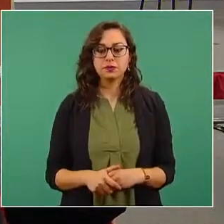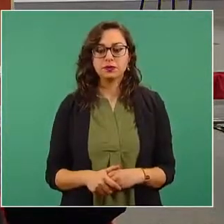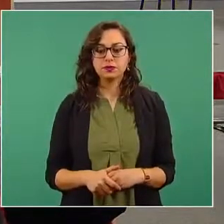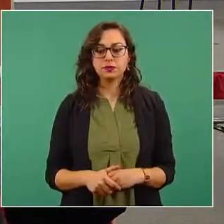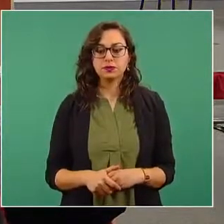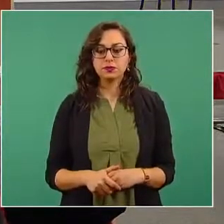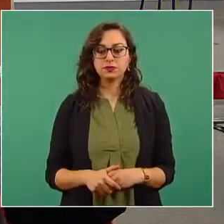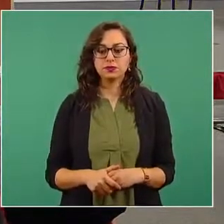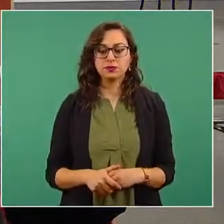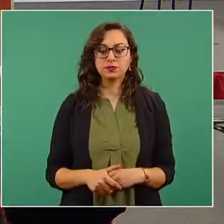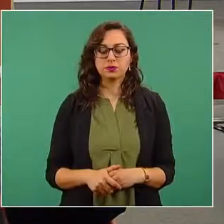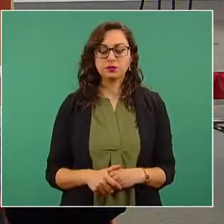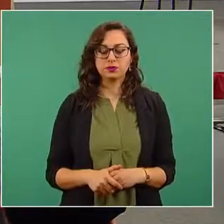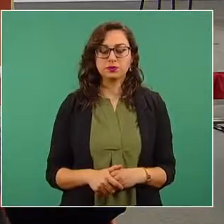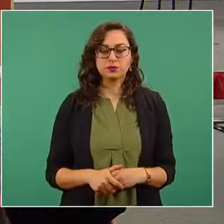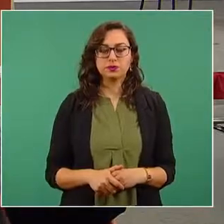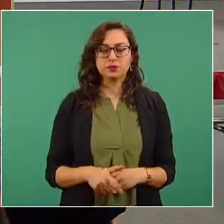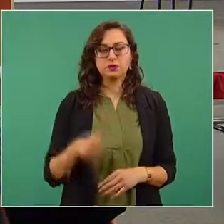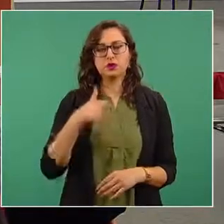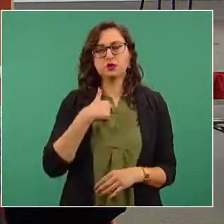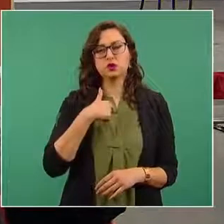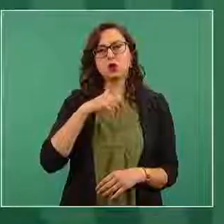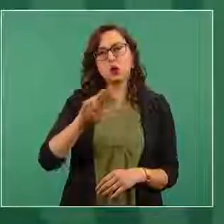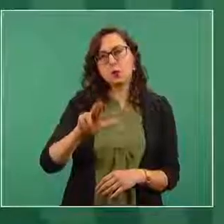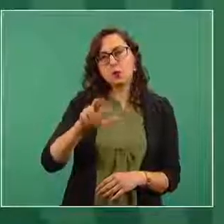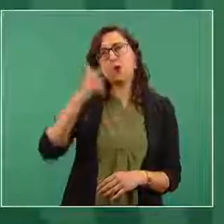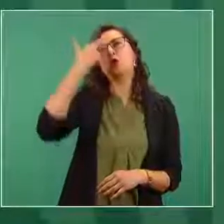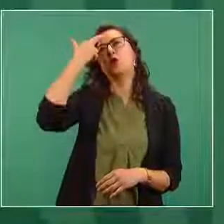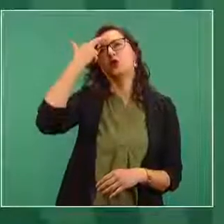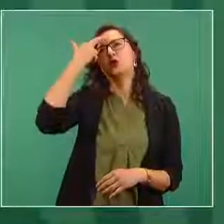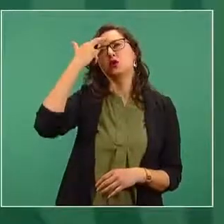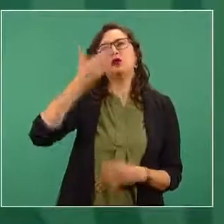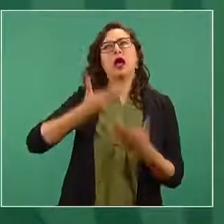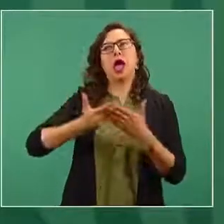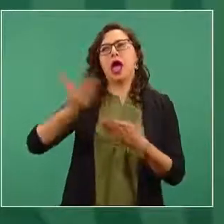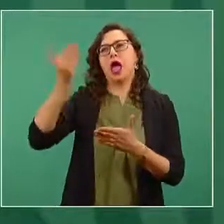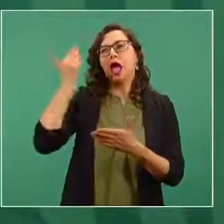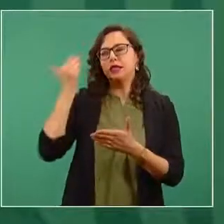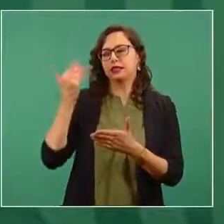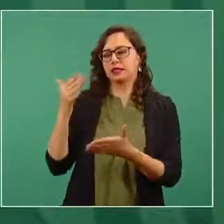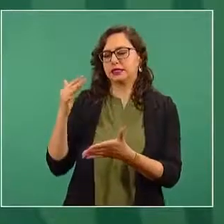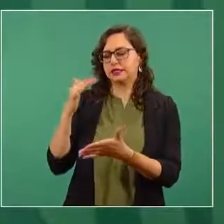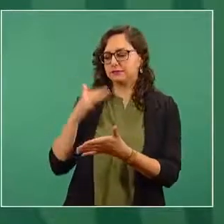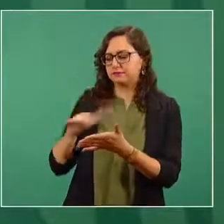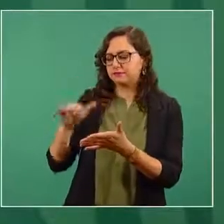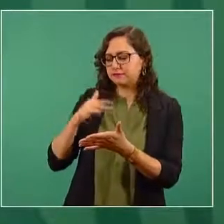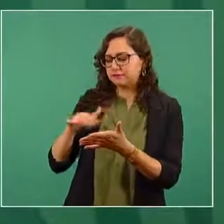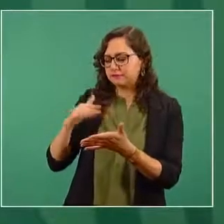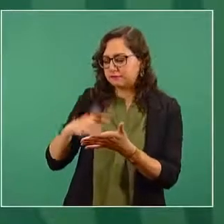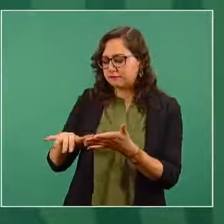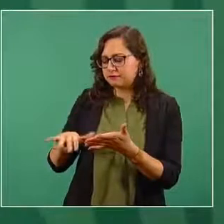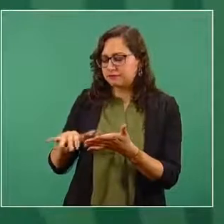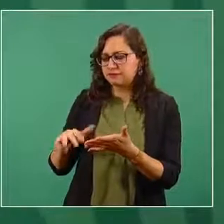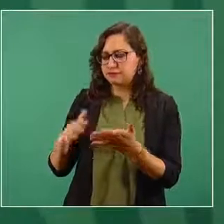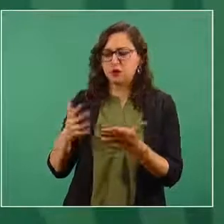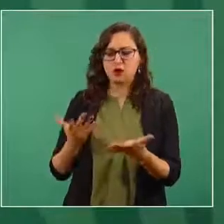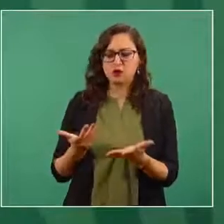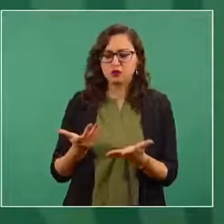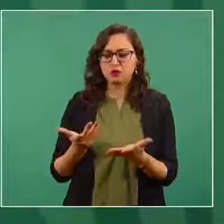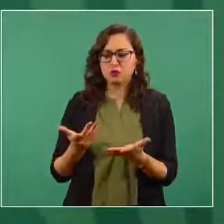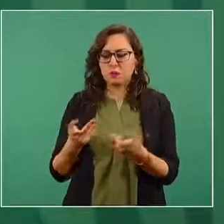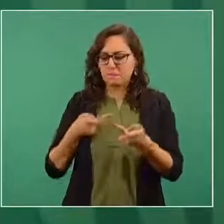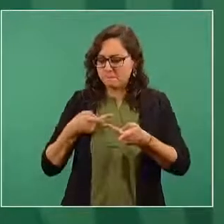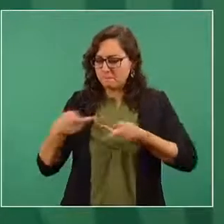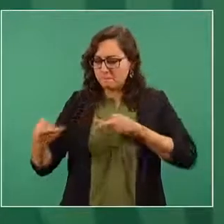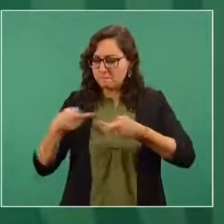Recuerdo que leí en algún lugar que no hay que apresurarnos en las cosas, puesto que toda cosa